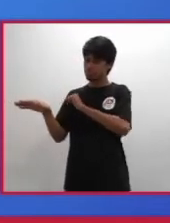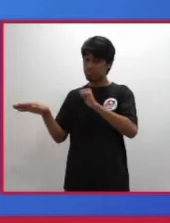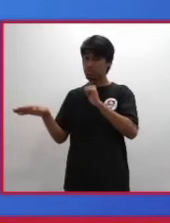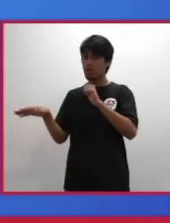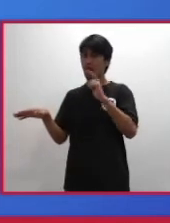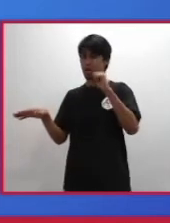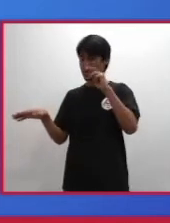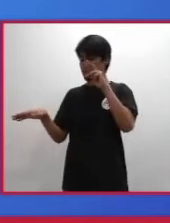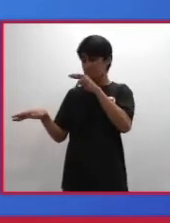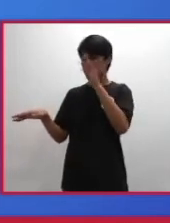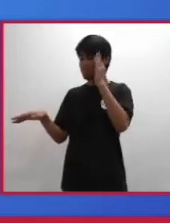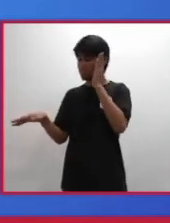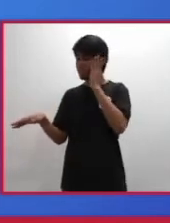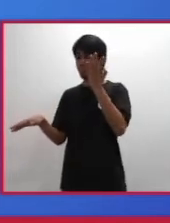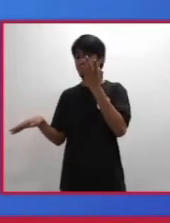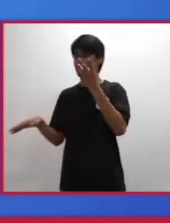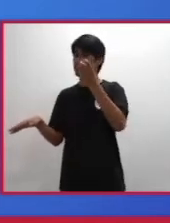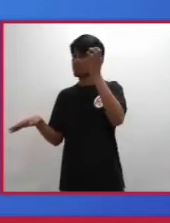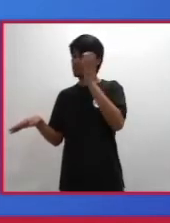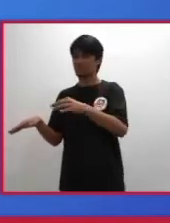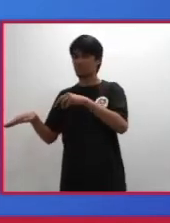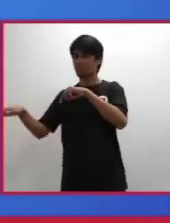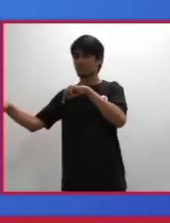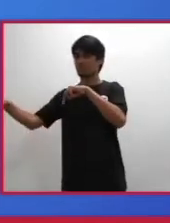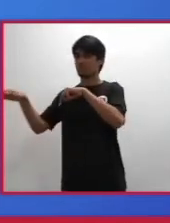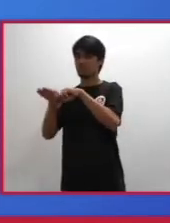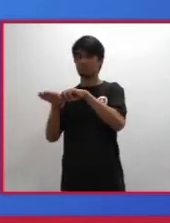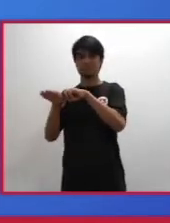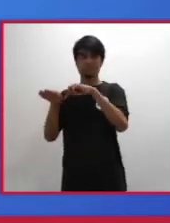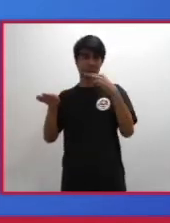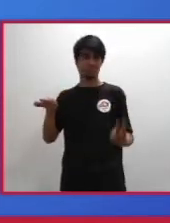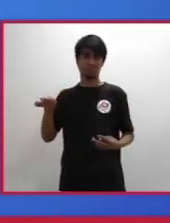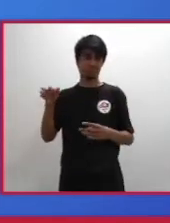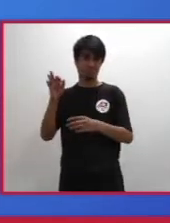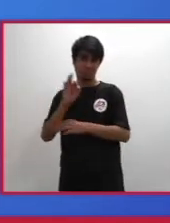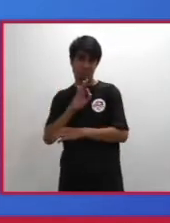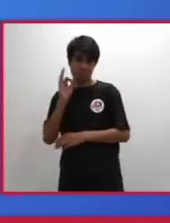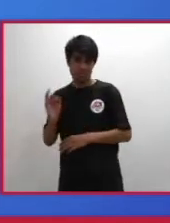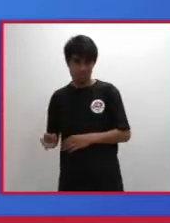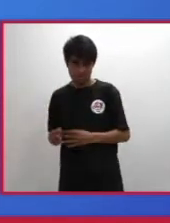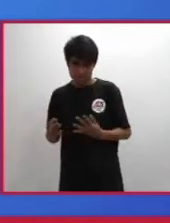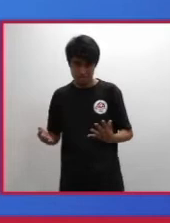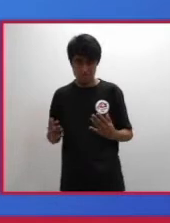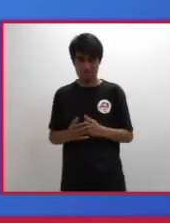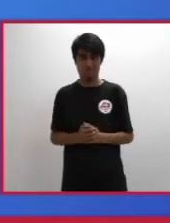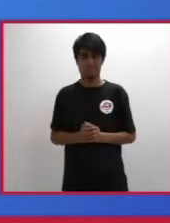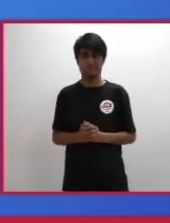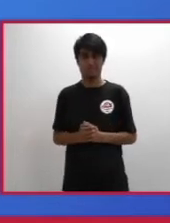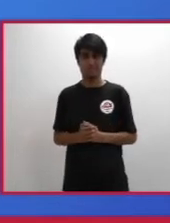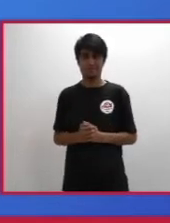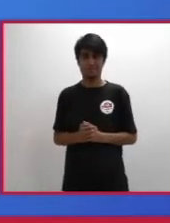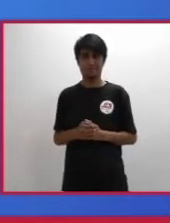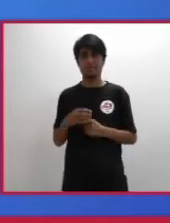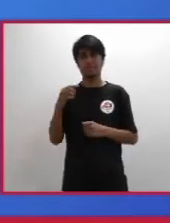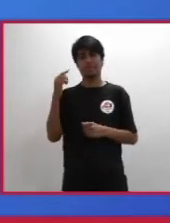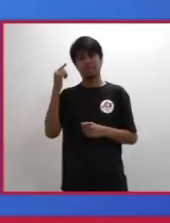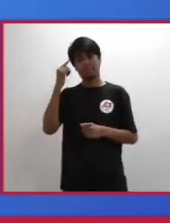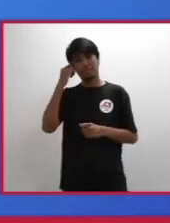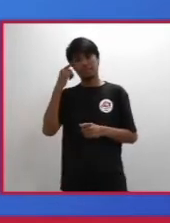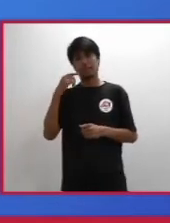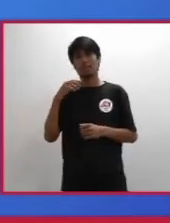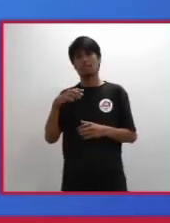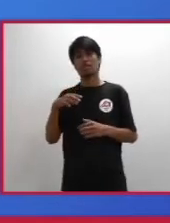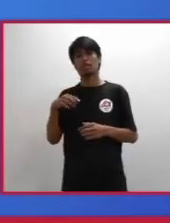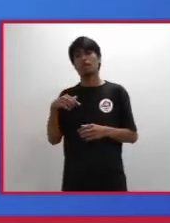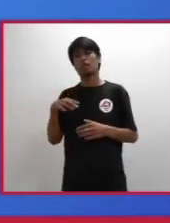podemos predecir, ¿verdad?, es de que el camión impacte al trabajador. Entonces, de lo que nosotros